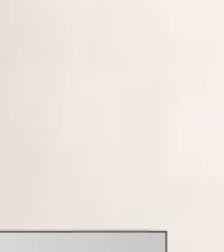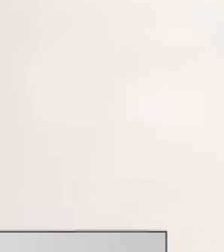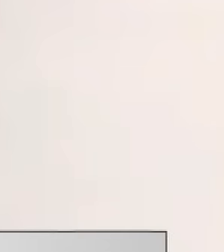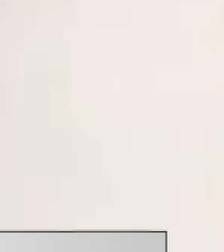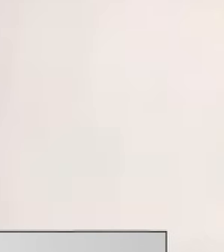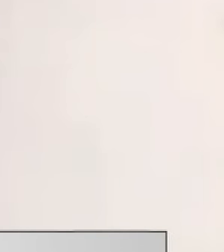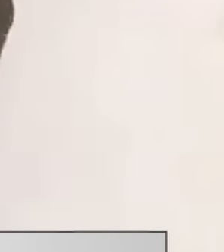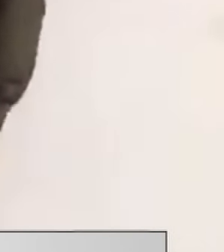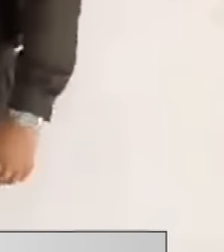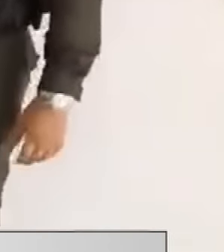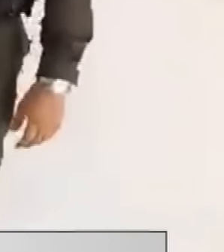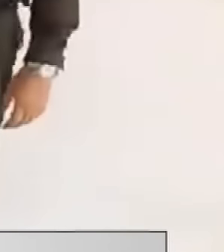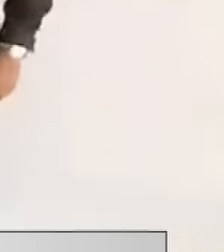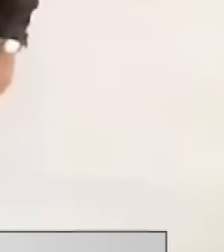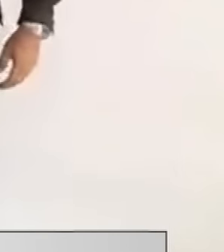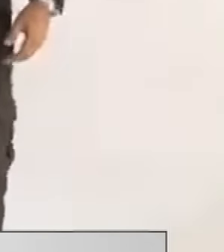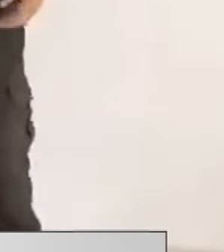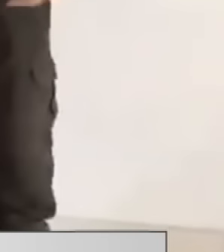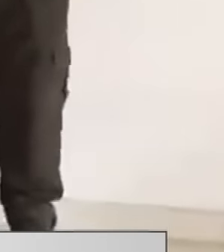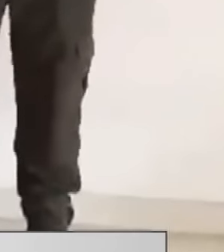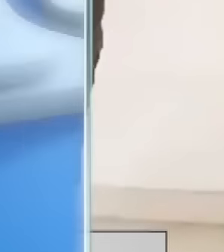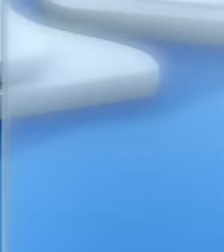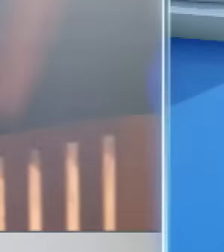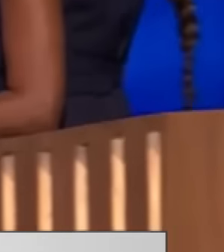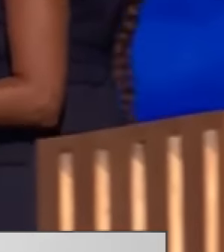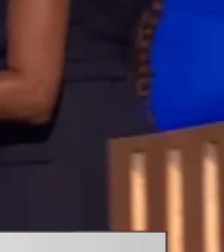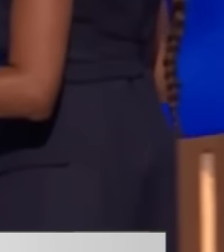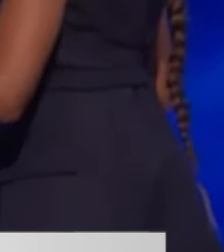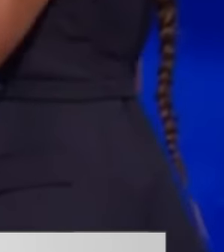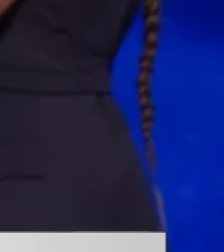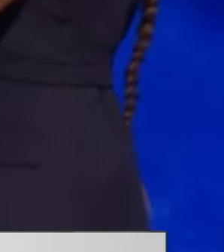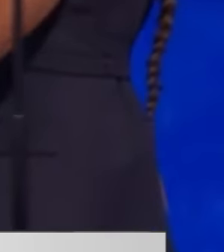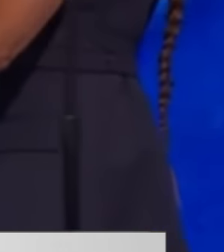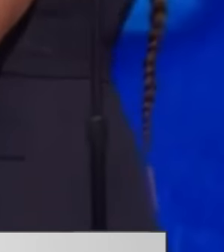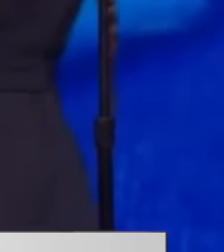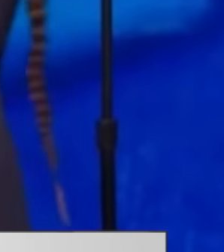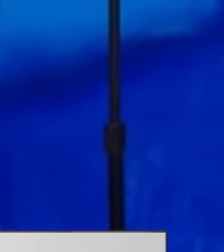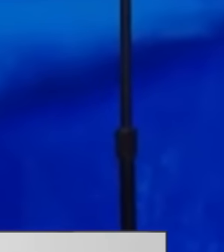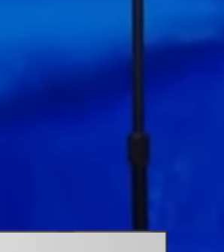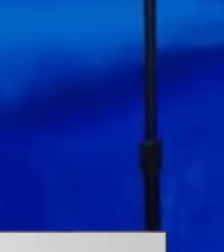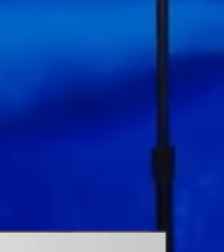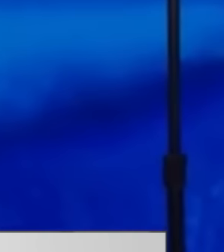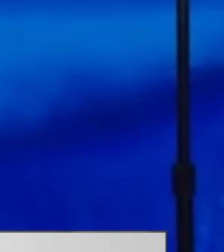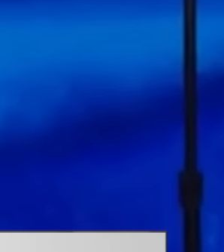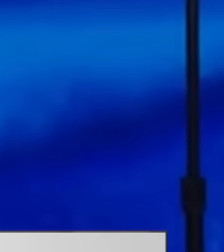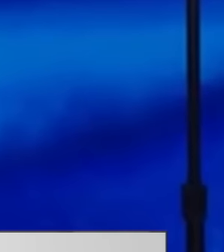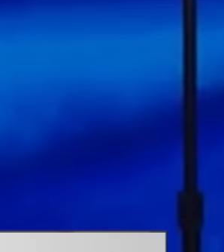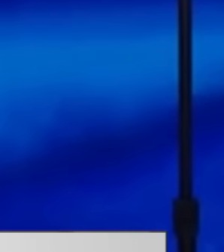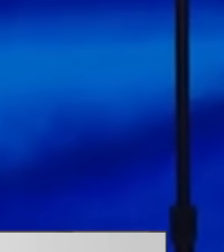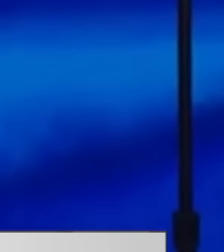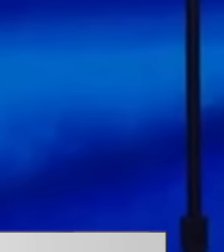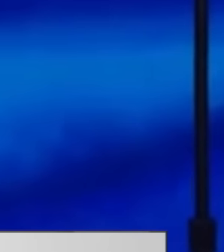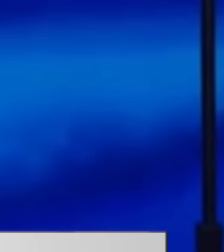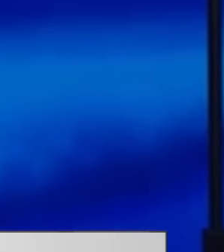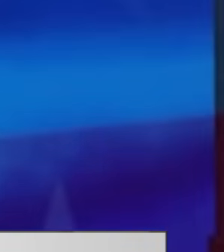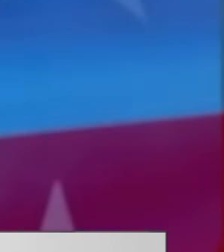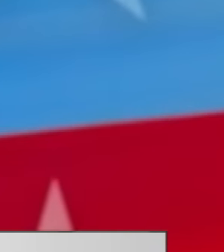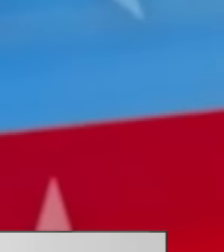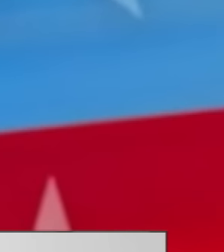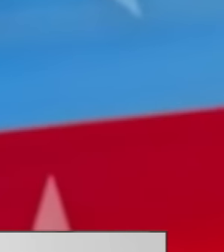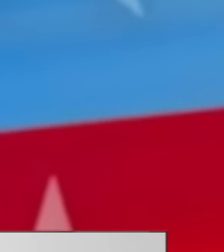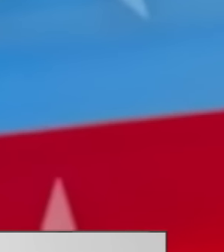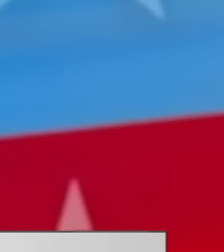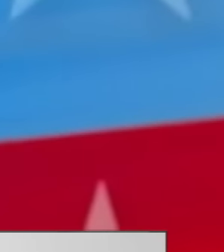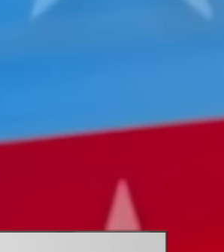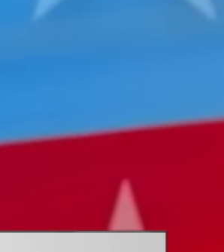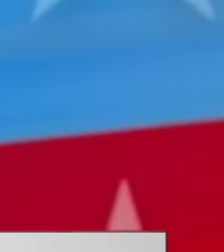maestros y personal de la salud en Bolívar Michelle y Barack Obama las Estrellas de la convención demócrata